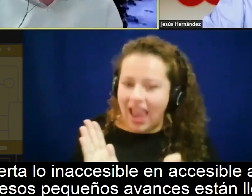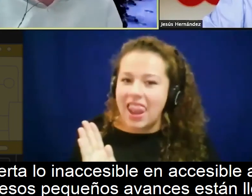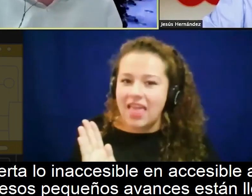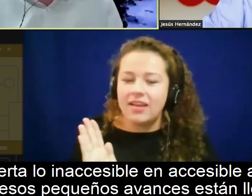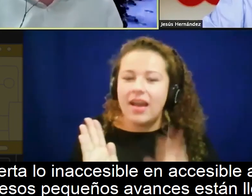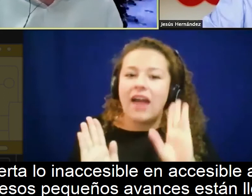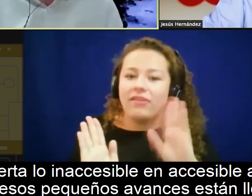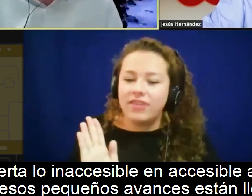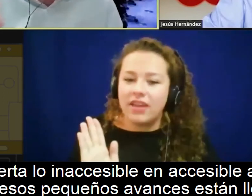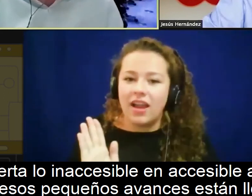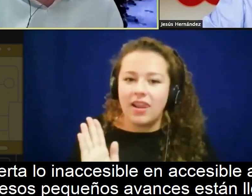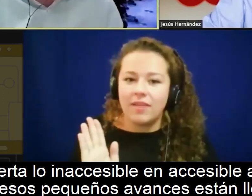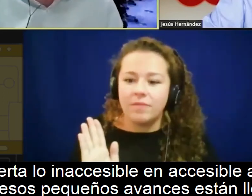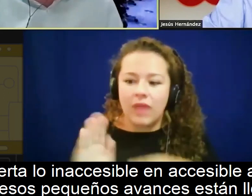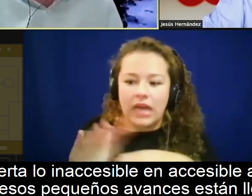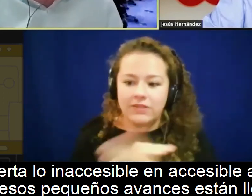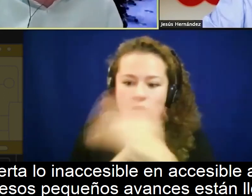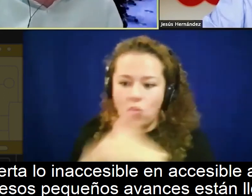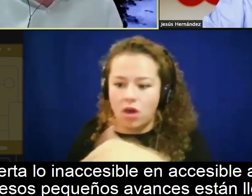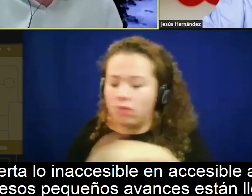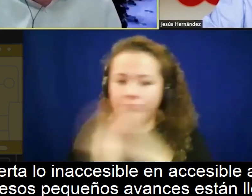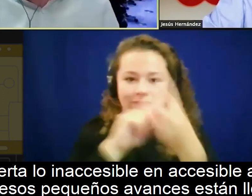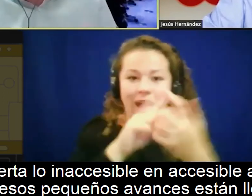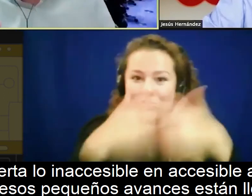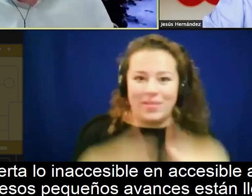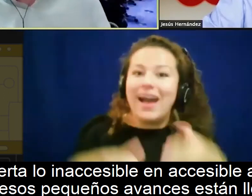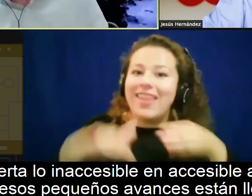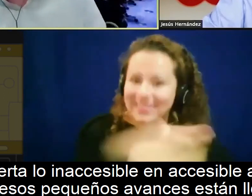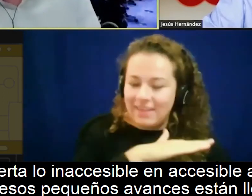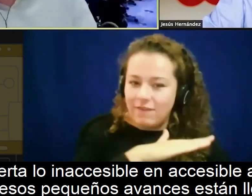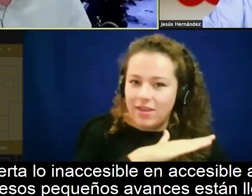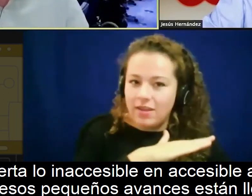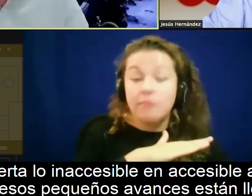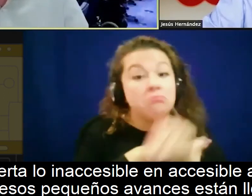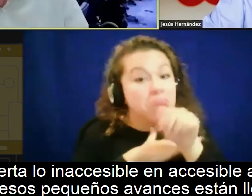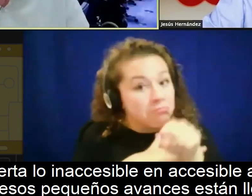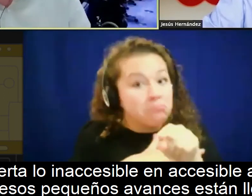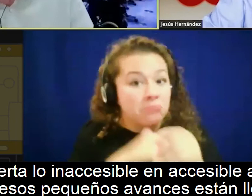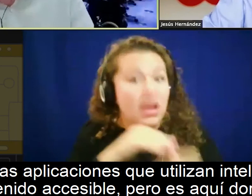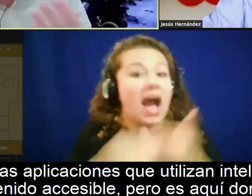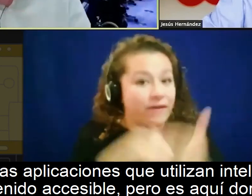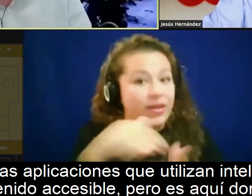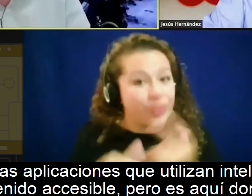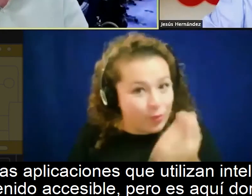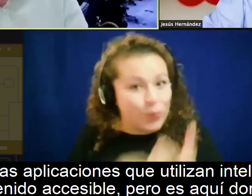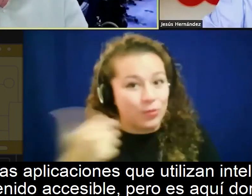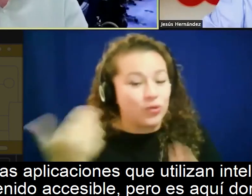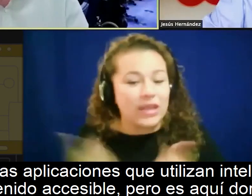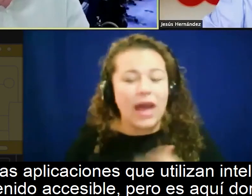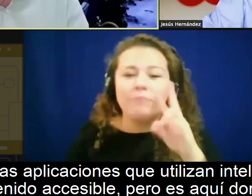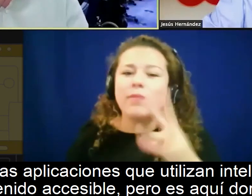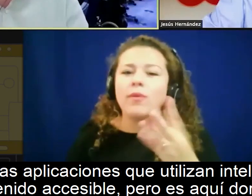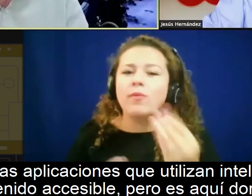convierta lo inaccesible en accesible automáticamente, esos pequeños avances están llegando. Vemos muchas aplicaciones que